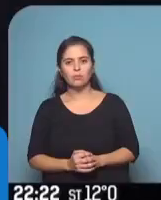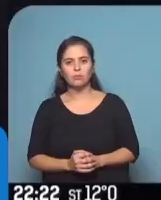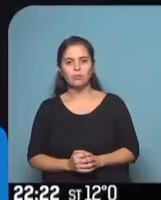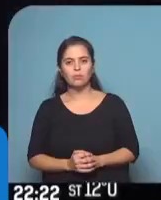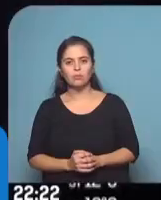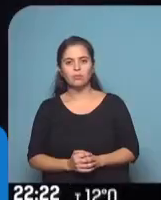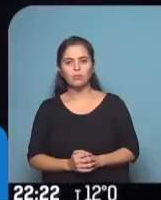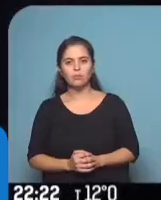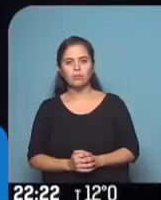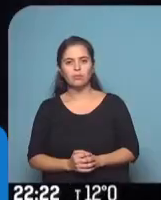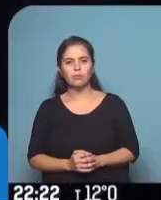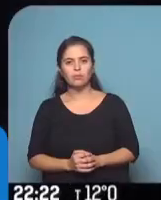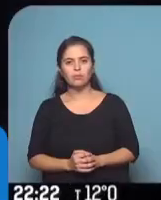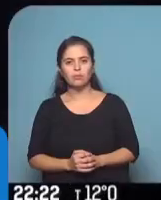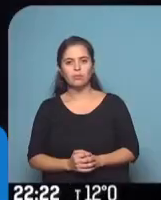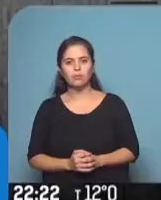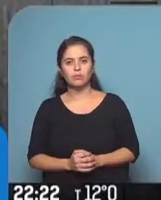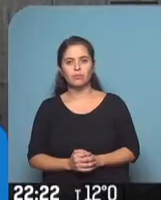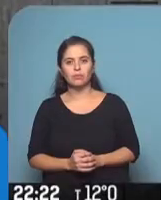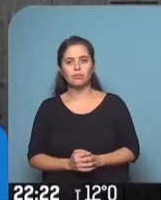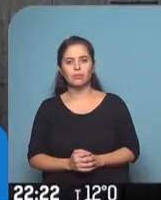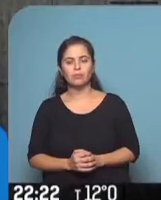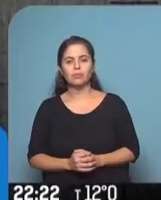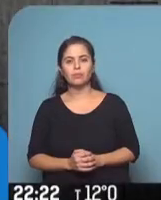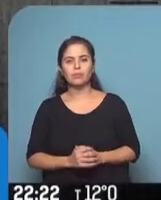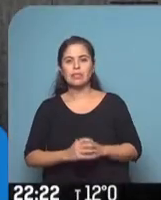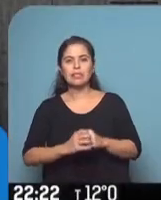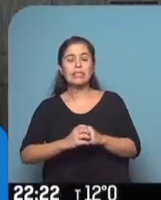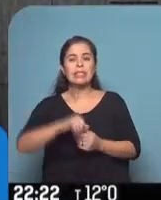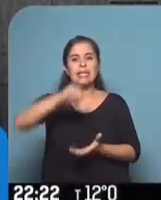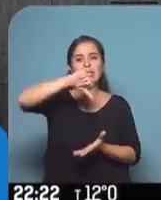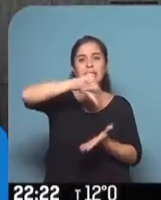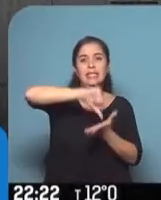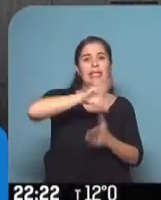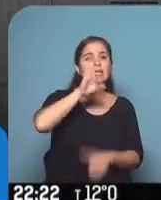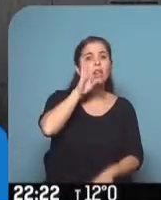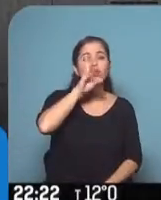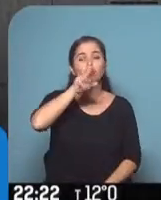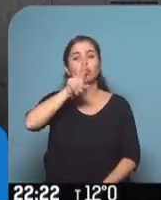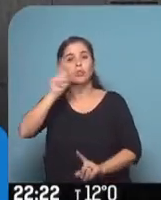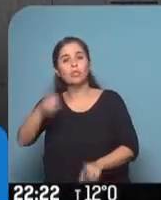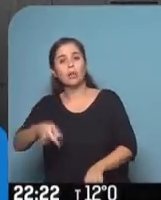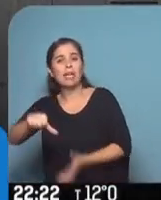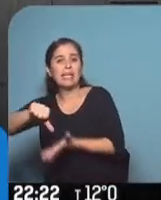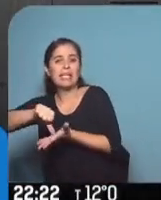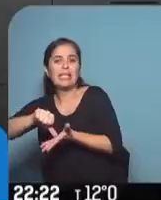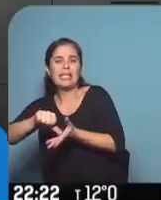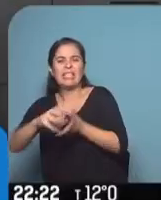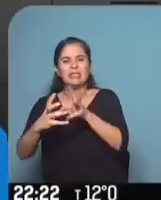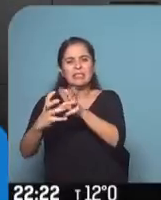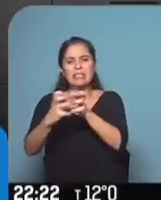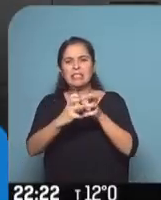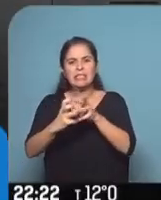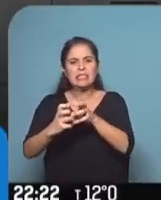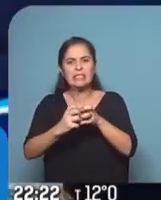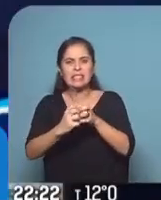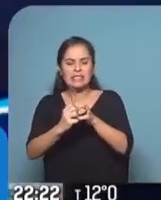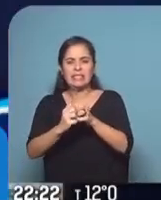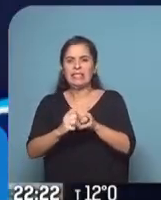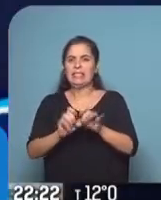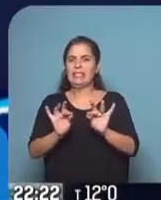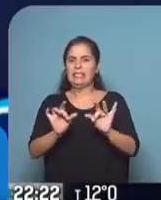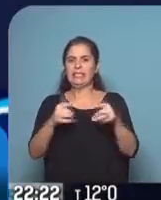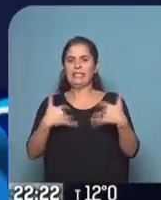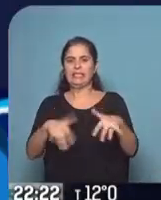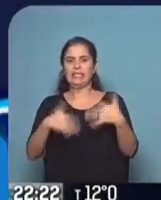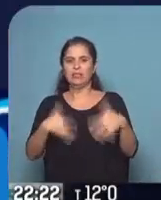stupid that did it. Las tensiones entre Estados Unidos e Irán siguen escalando en el frente diplomático y militar y alcanzaron